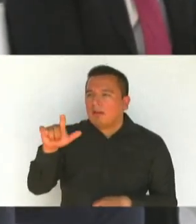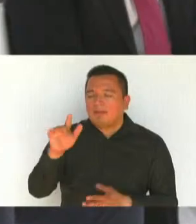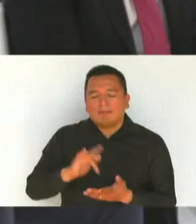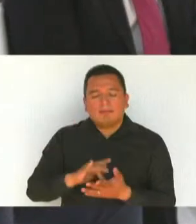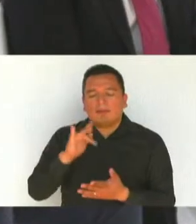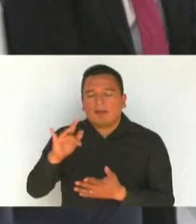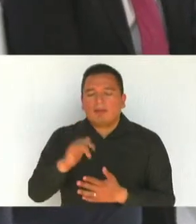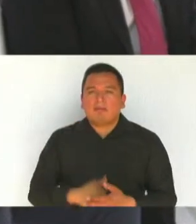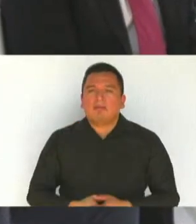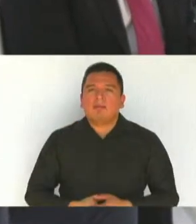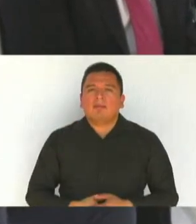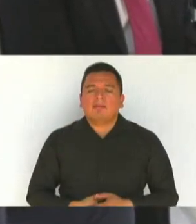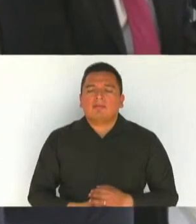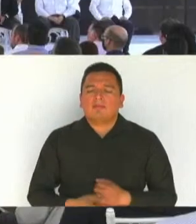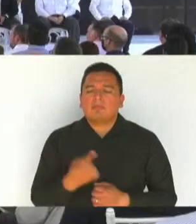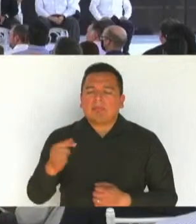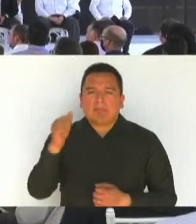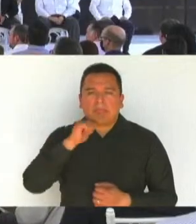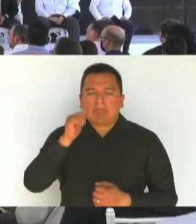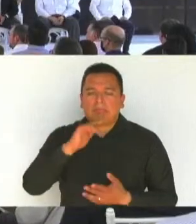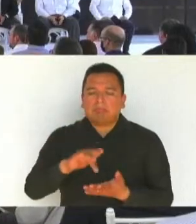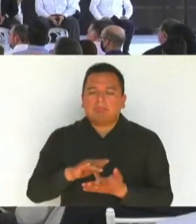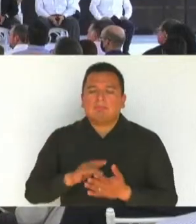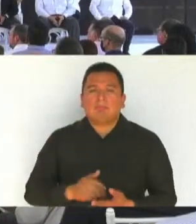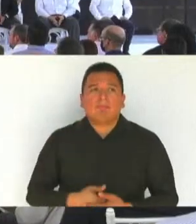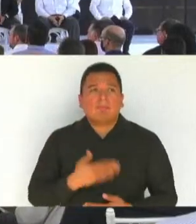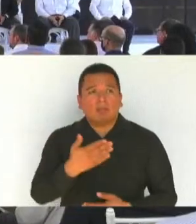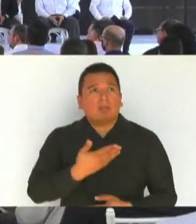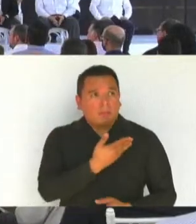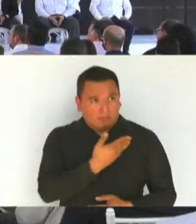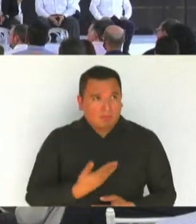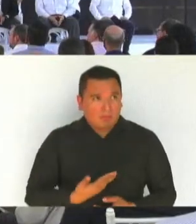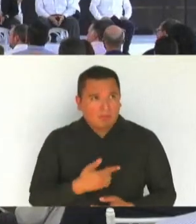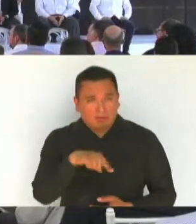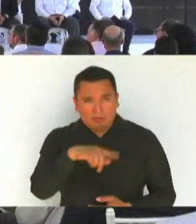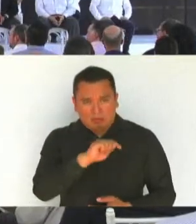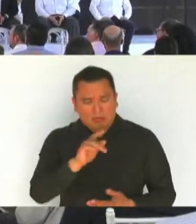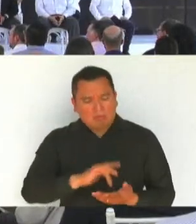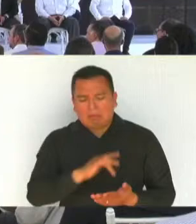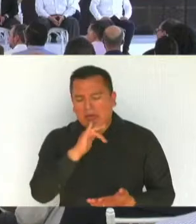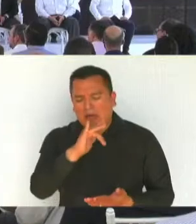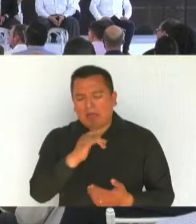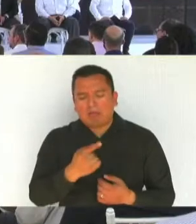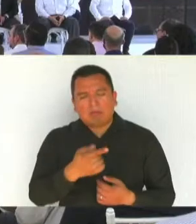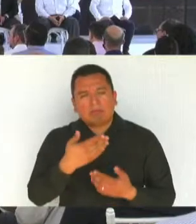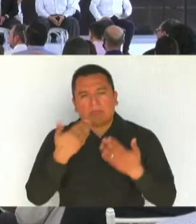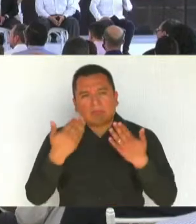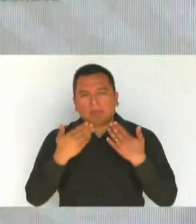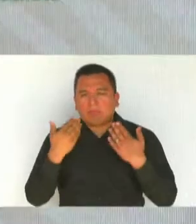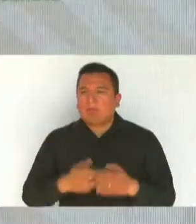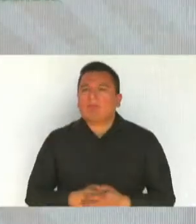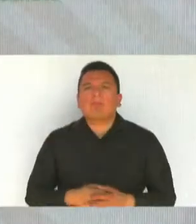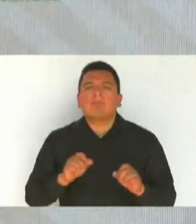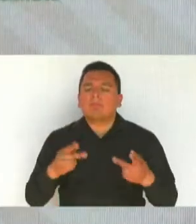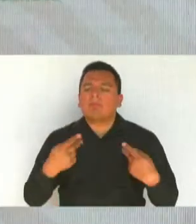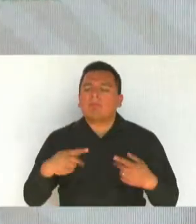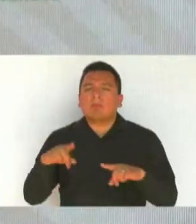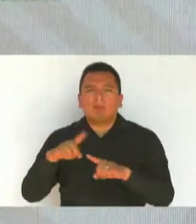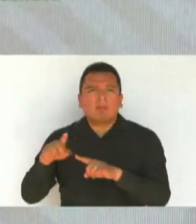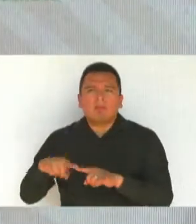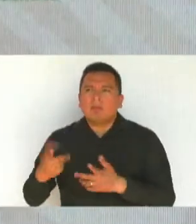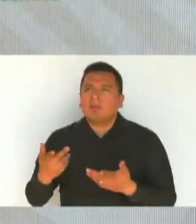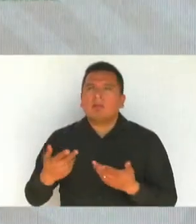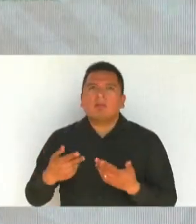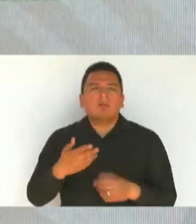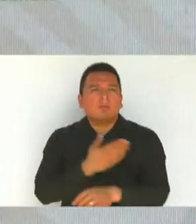por todo su apoyo. Señor Presidente Municipal, gracias por recibirnos también. Y a todas las personalidades,